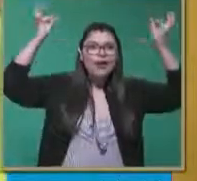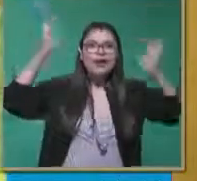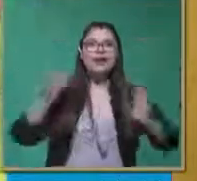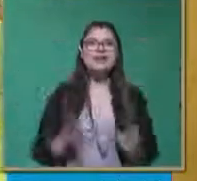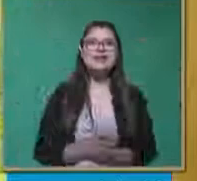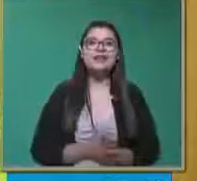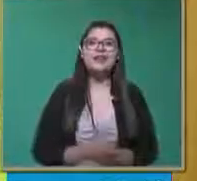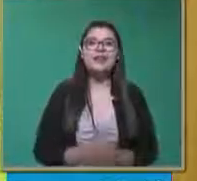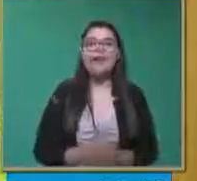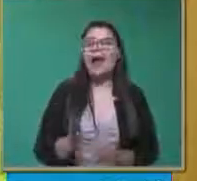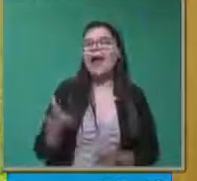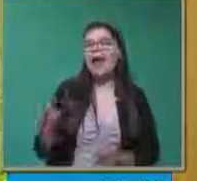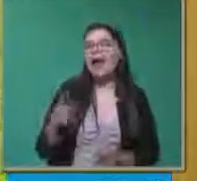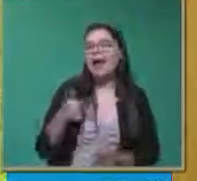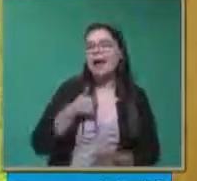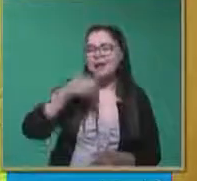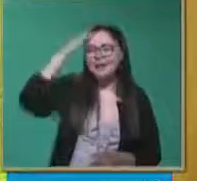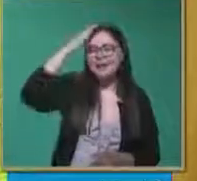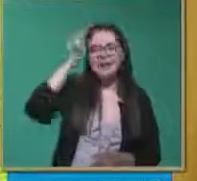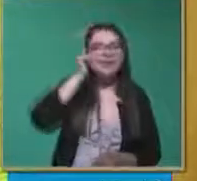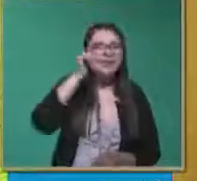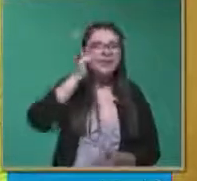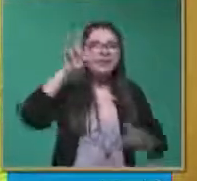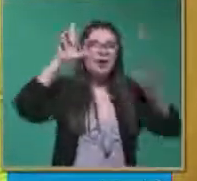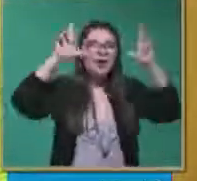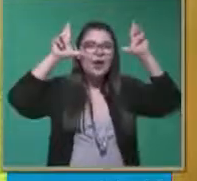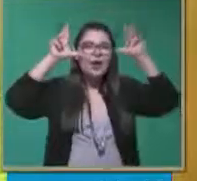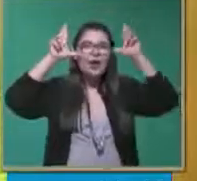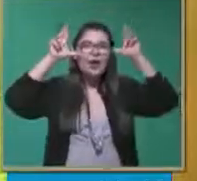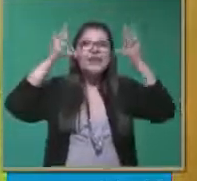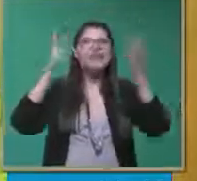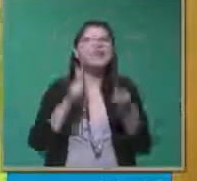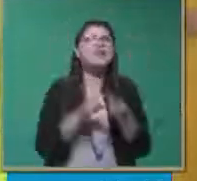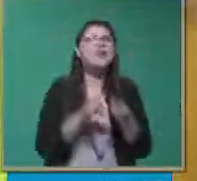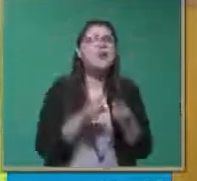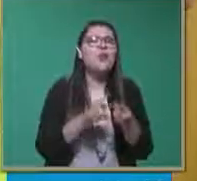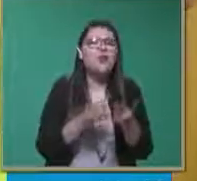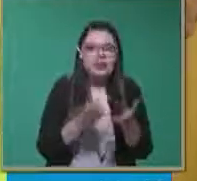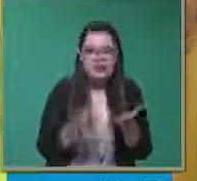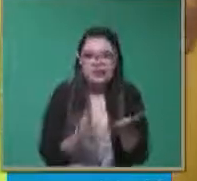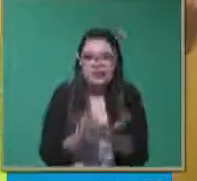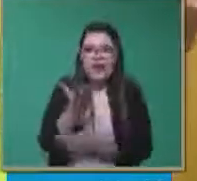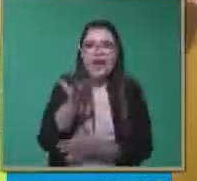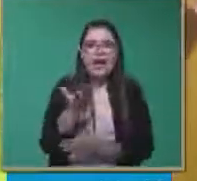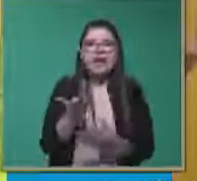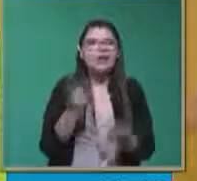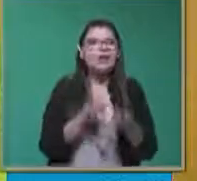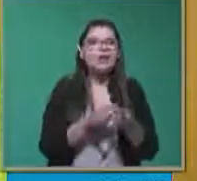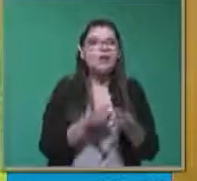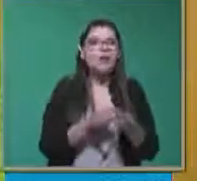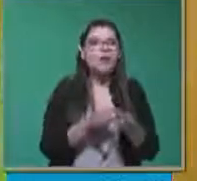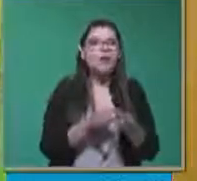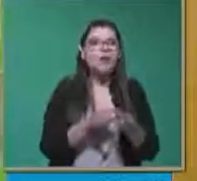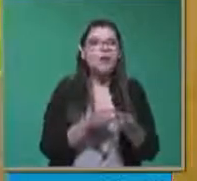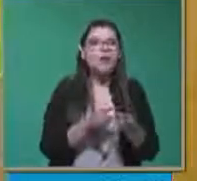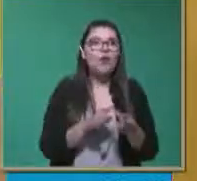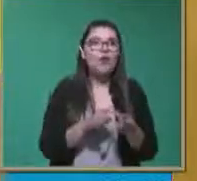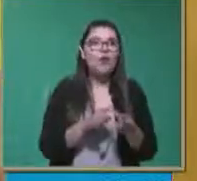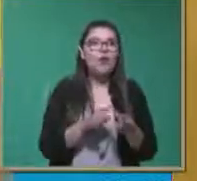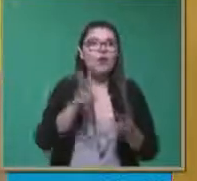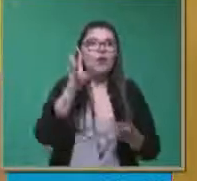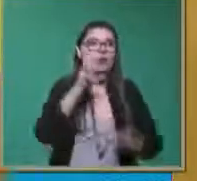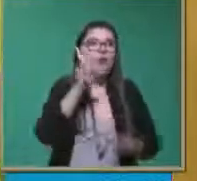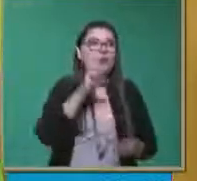lindo conejito. Y claro que sí. ¿De dónde salen esos conejitos? ¿De dónde, maestra? Salen de su sombrero. O este que está aquí.